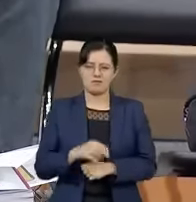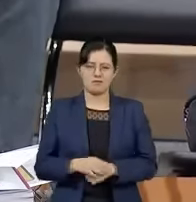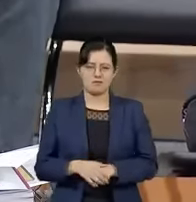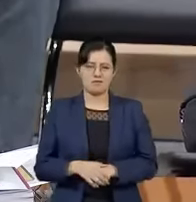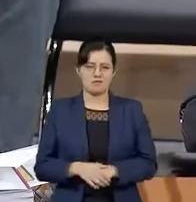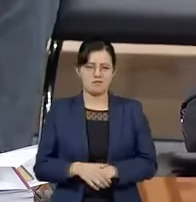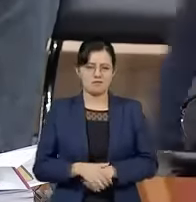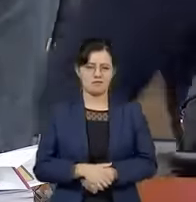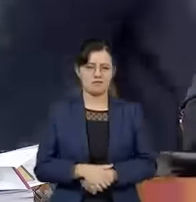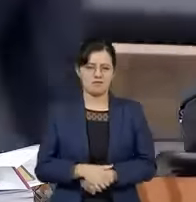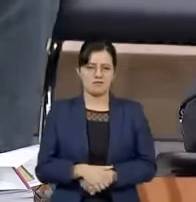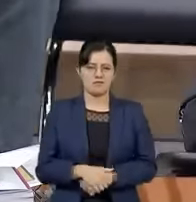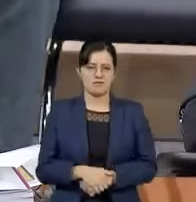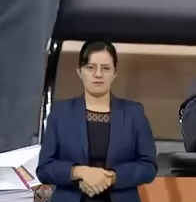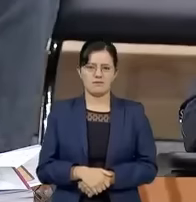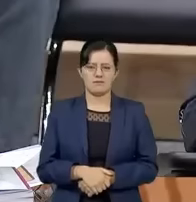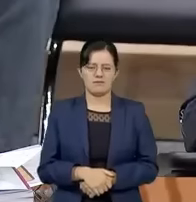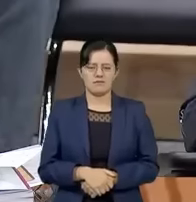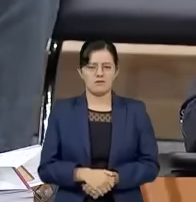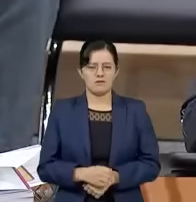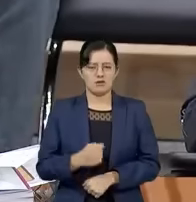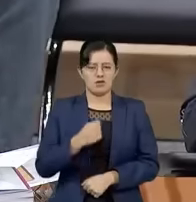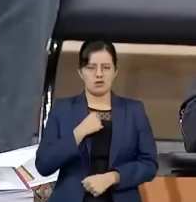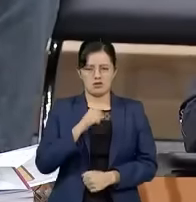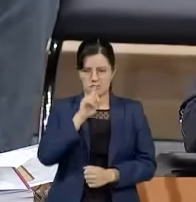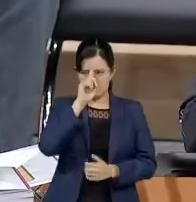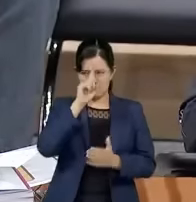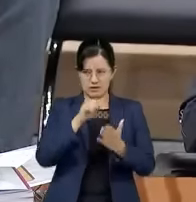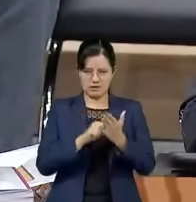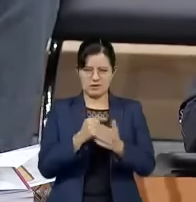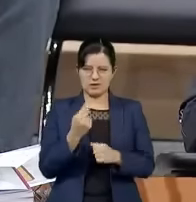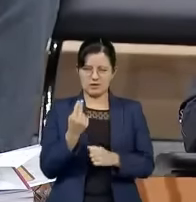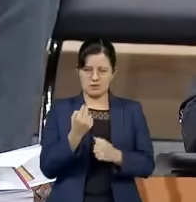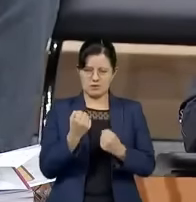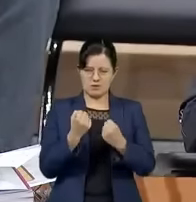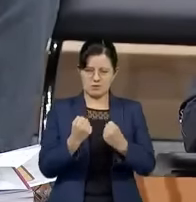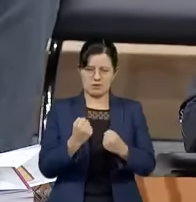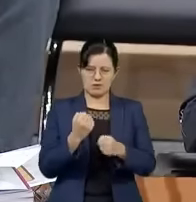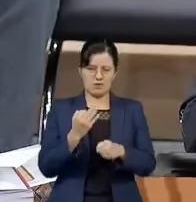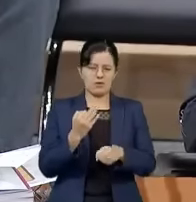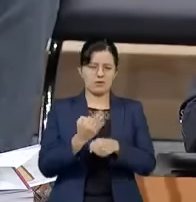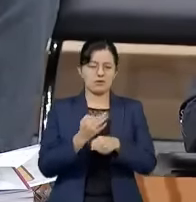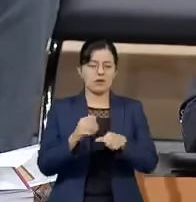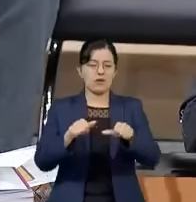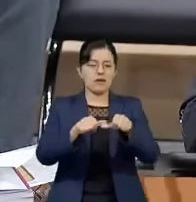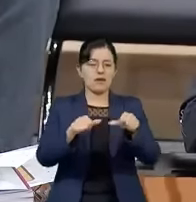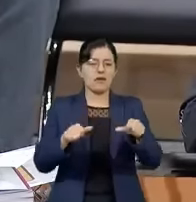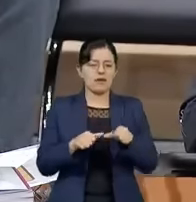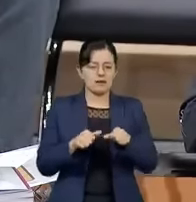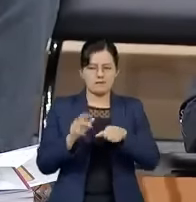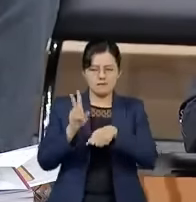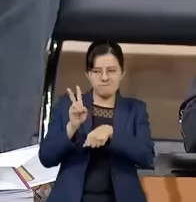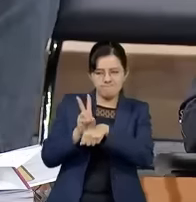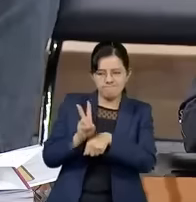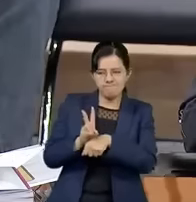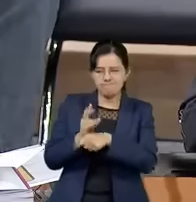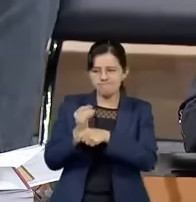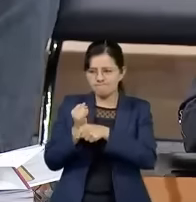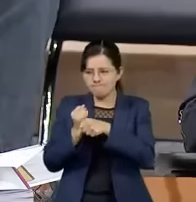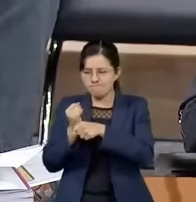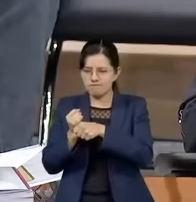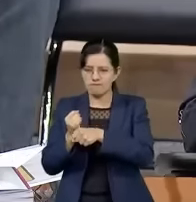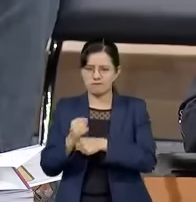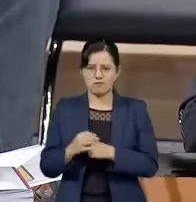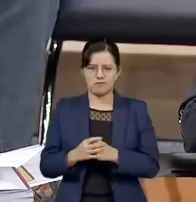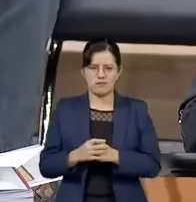resolver yo creo que lo que hay que tratar de fortalecer es el área de fiscalización el austericidio